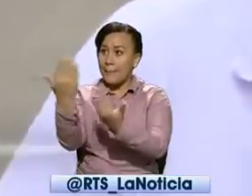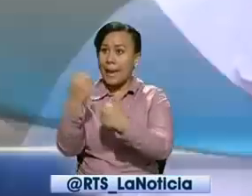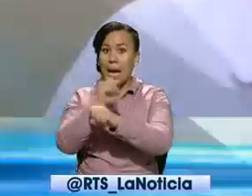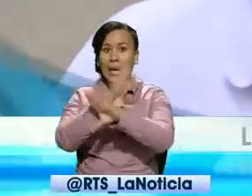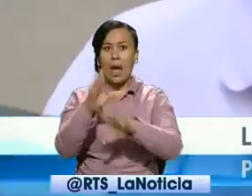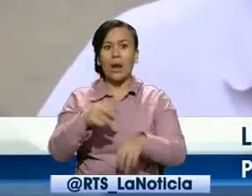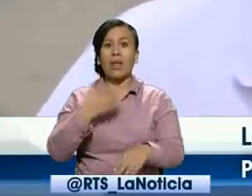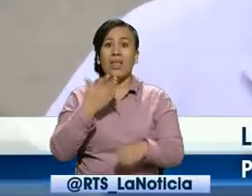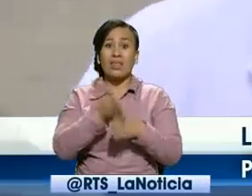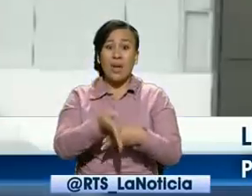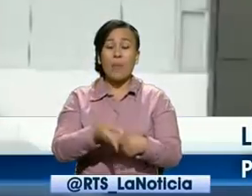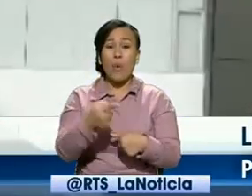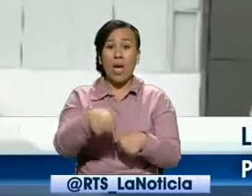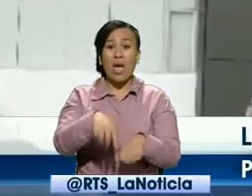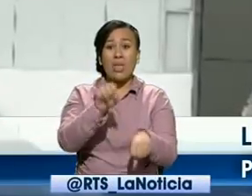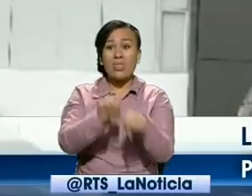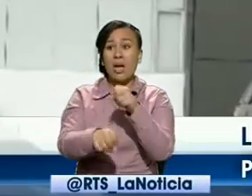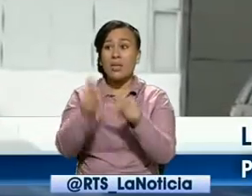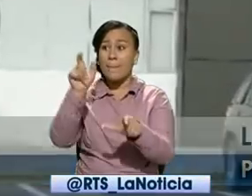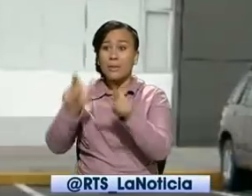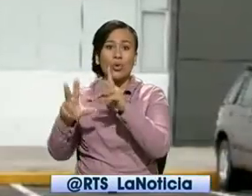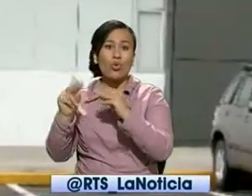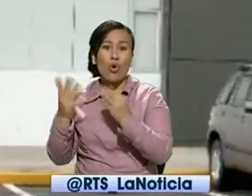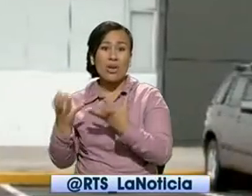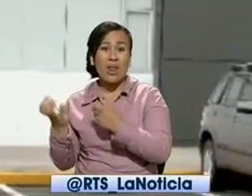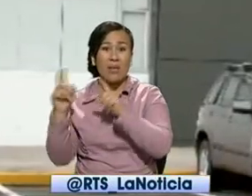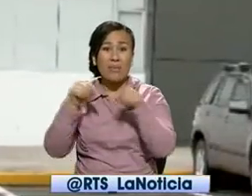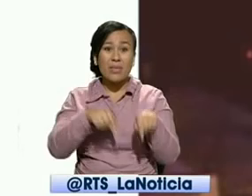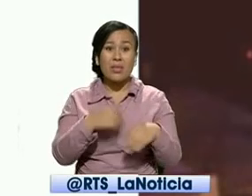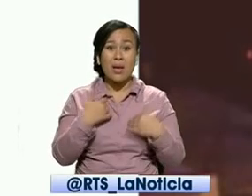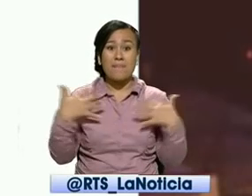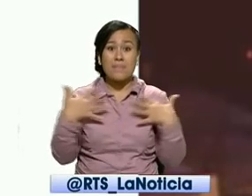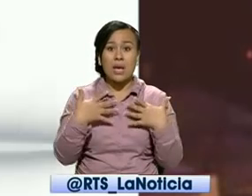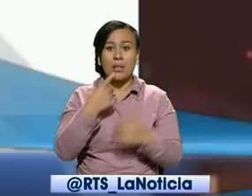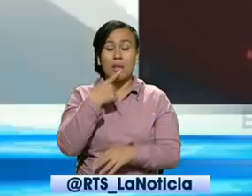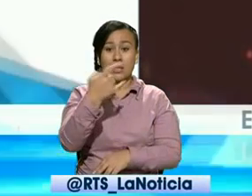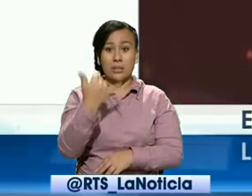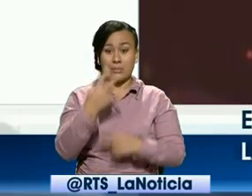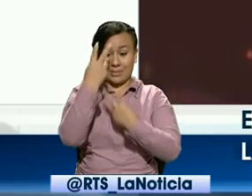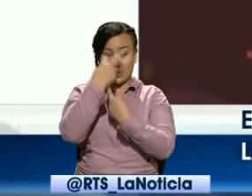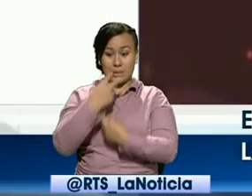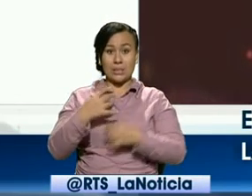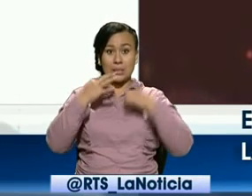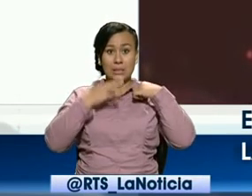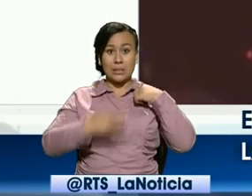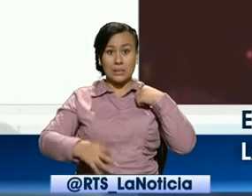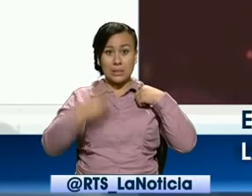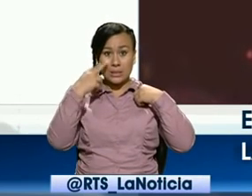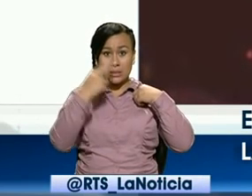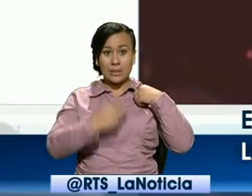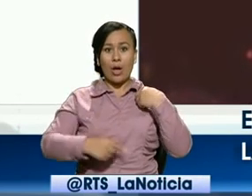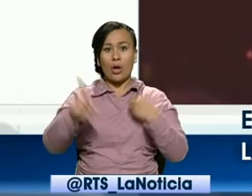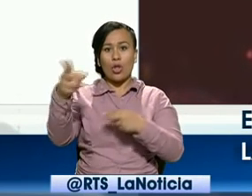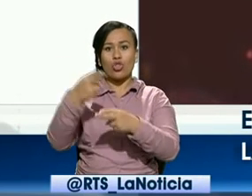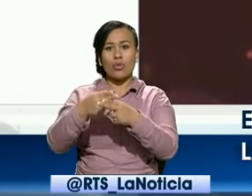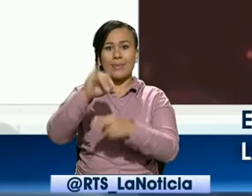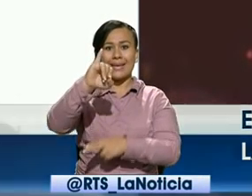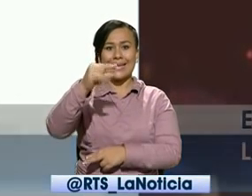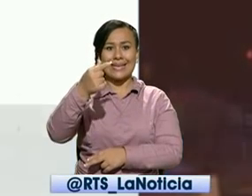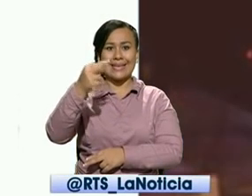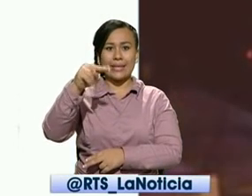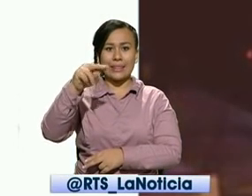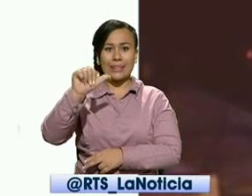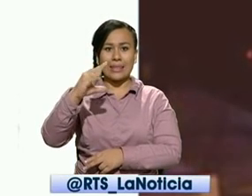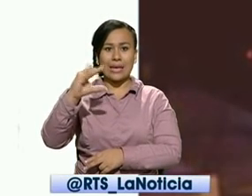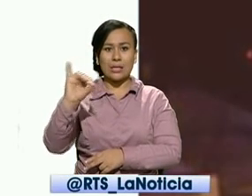imagen de nuestro pueblo. El resultado de la necropsia hecha al cuerpo del fallecido identificado como Ignacio Figueroa